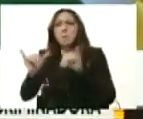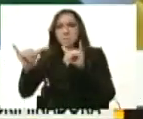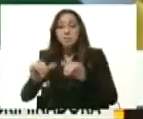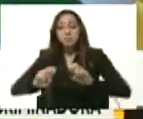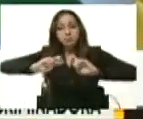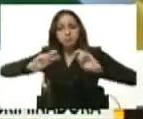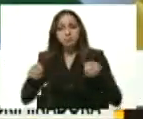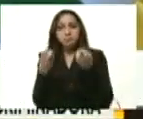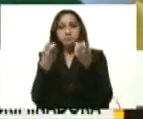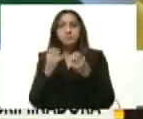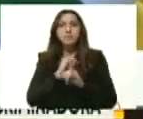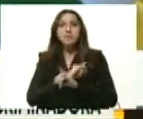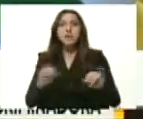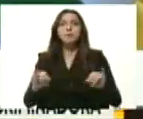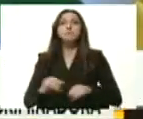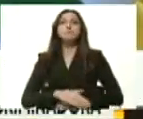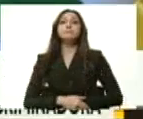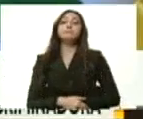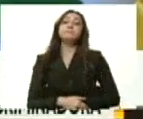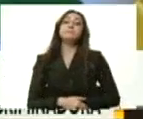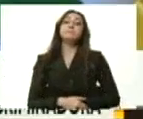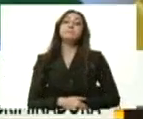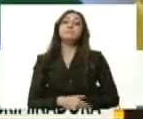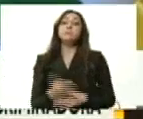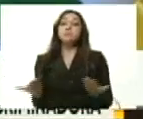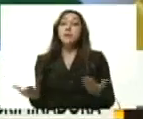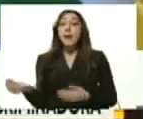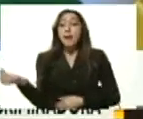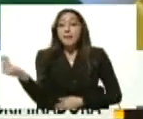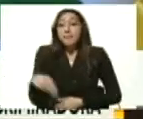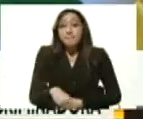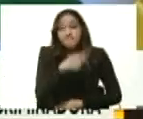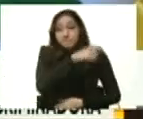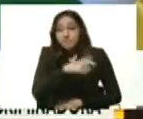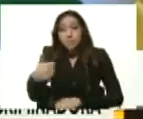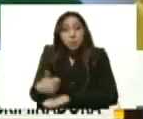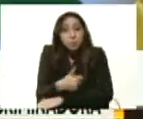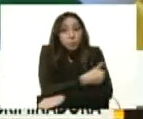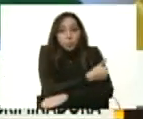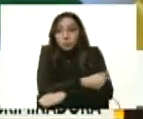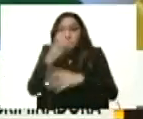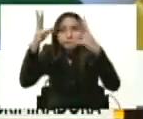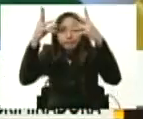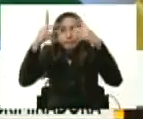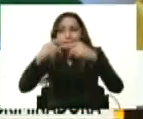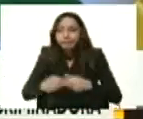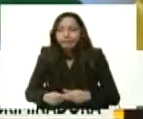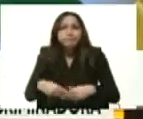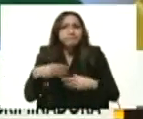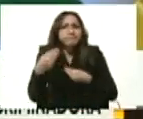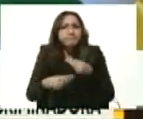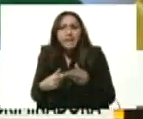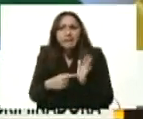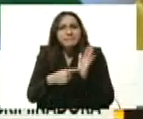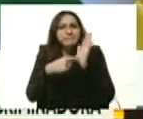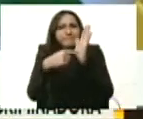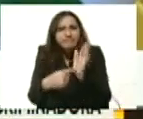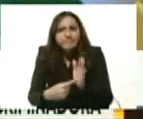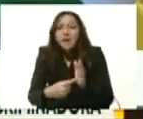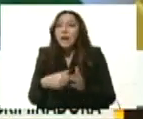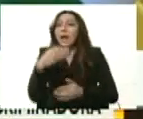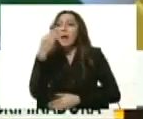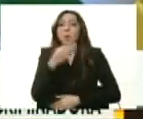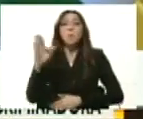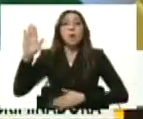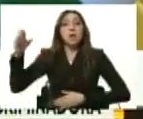comillas. Además, altos dirigentes de la administración de Áñez se pronunciaron prometiendo